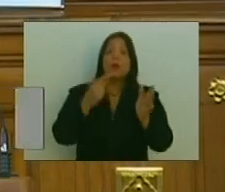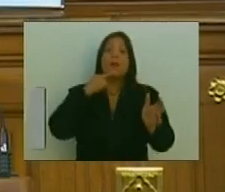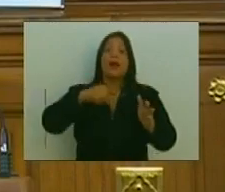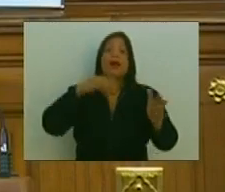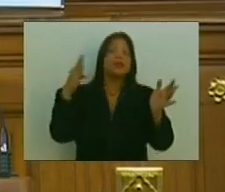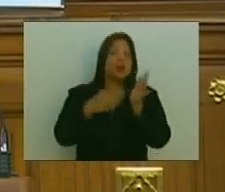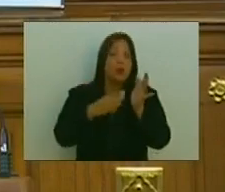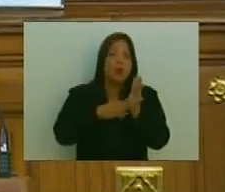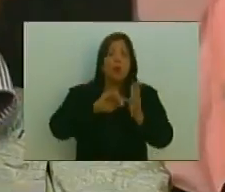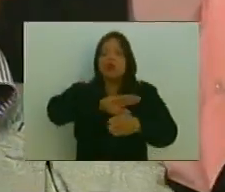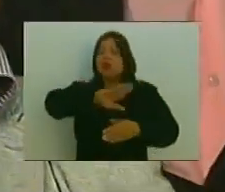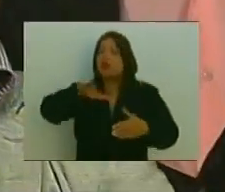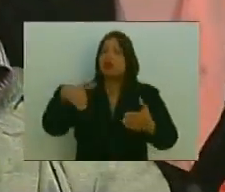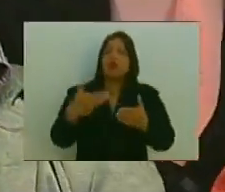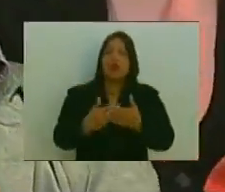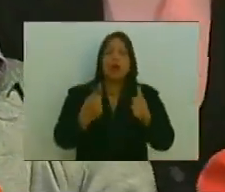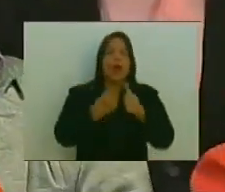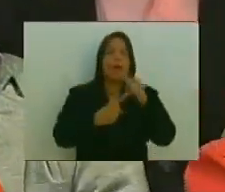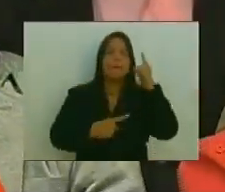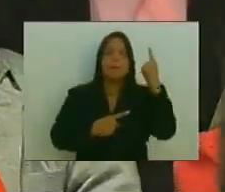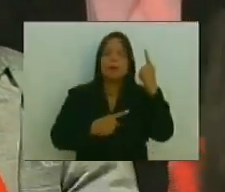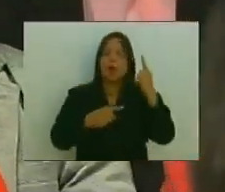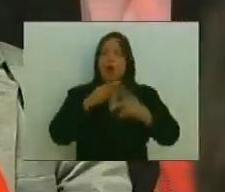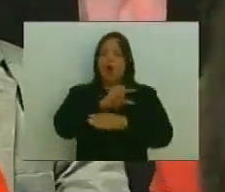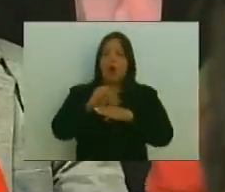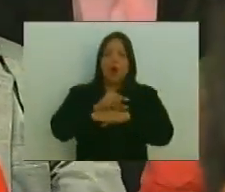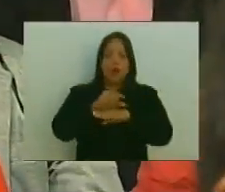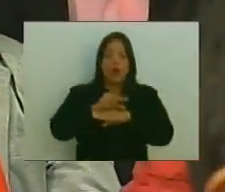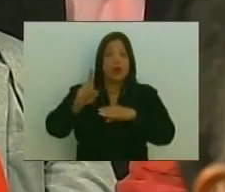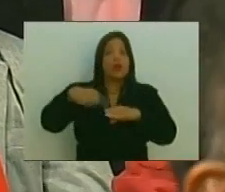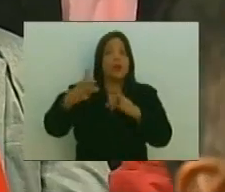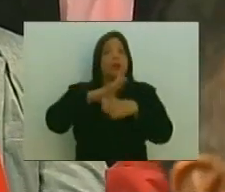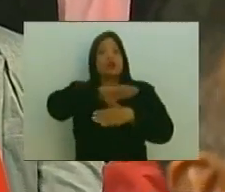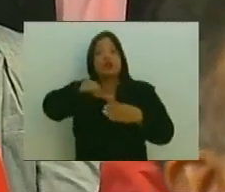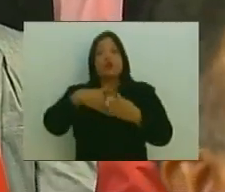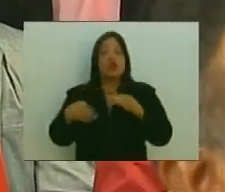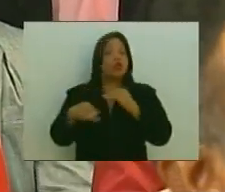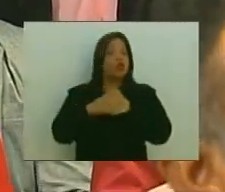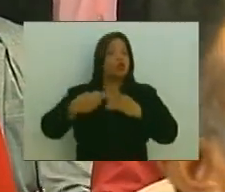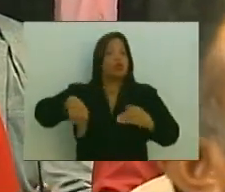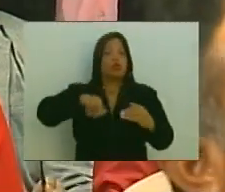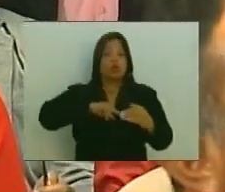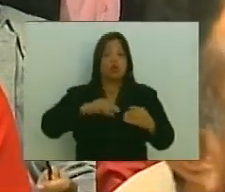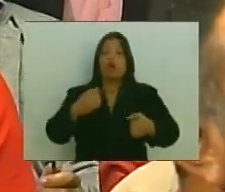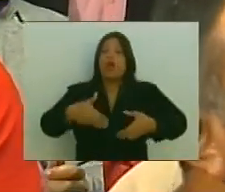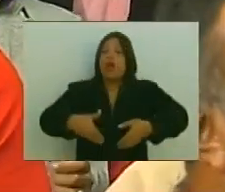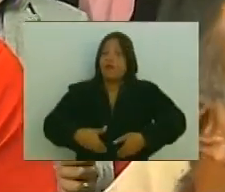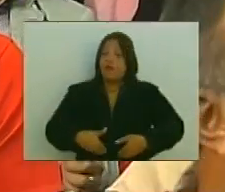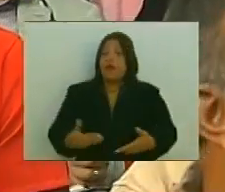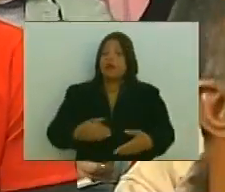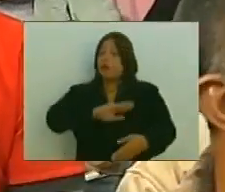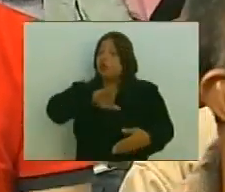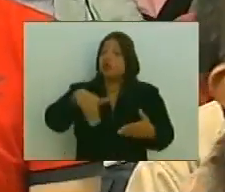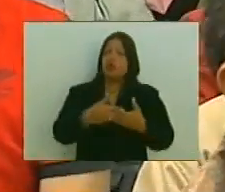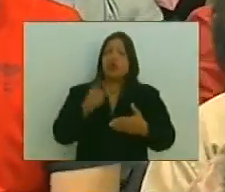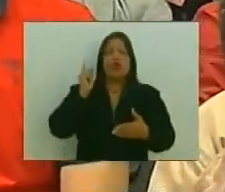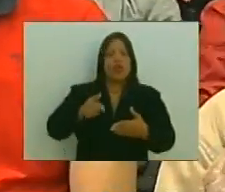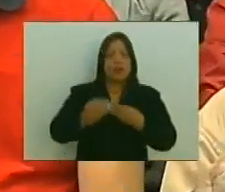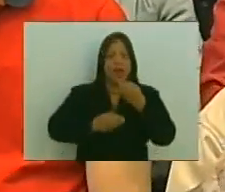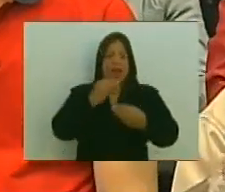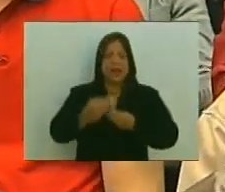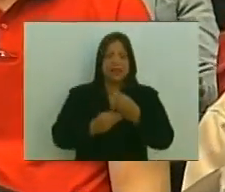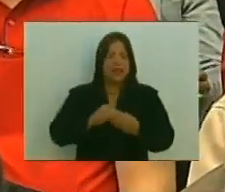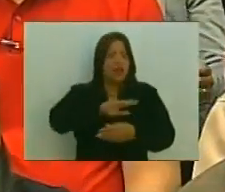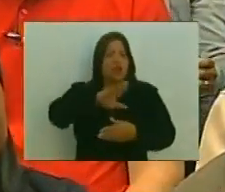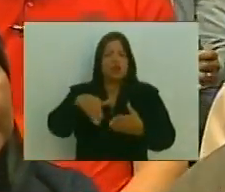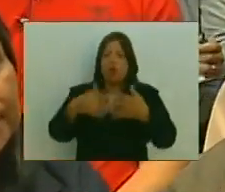así, todos, en primer lugar el gobierno, pero después todos nosotros, el gobierno está haciendo un gran esfuerzo, pero todos tenemos que hacerlo, todos